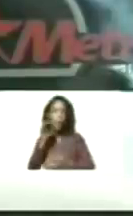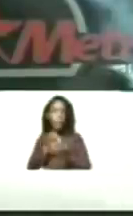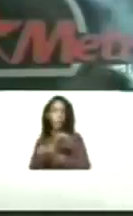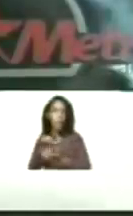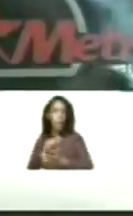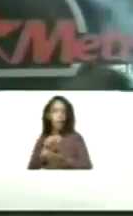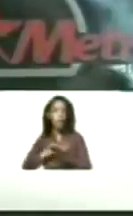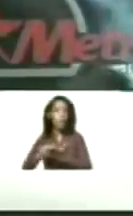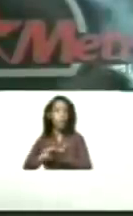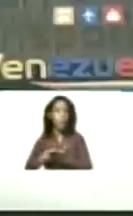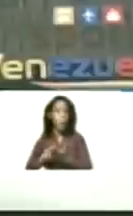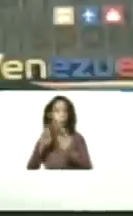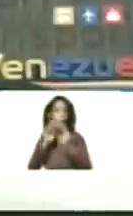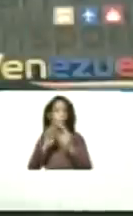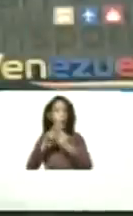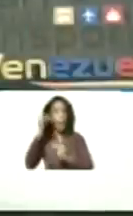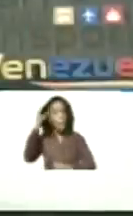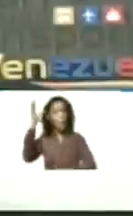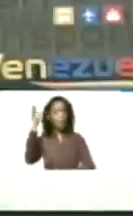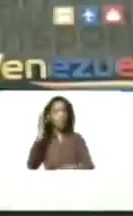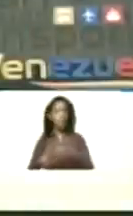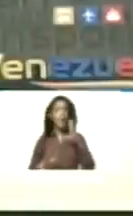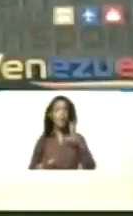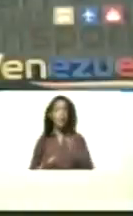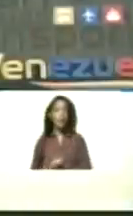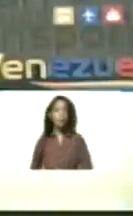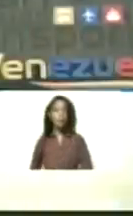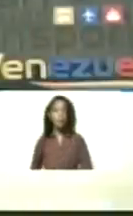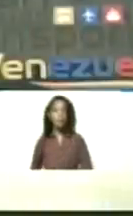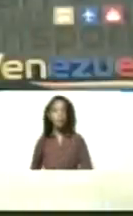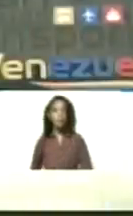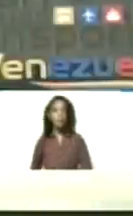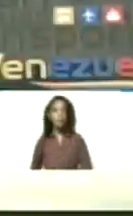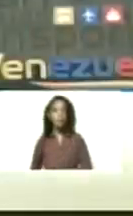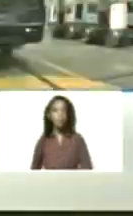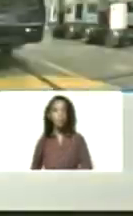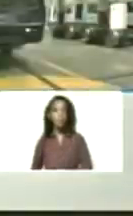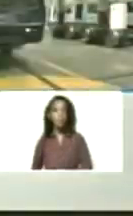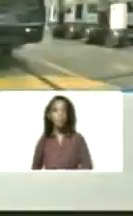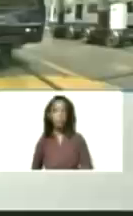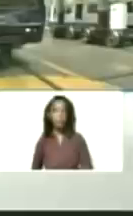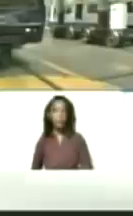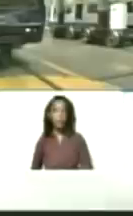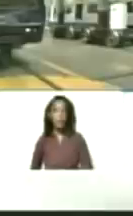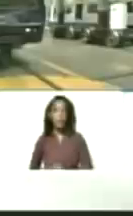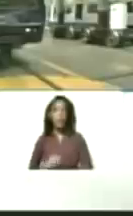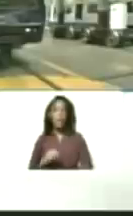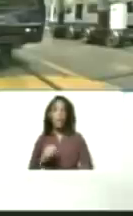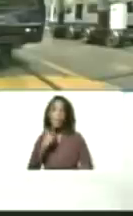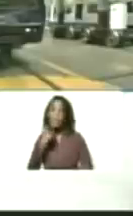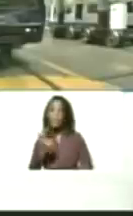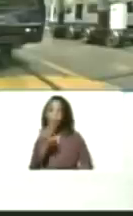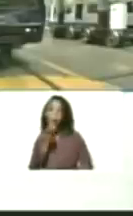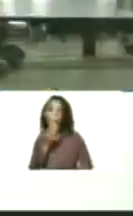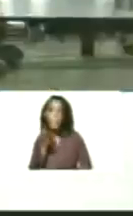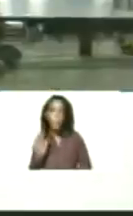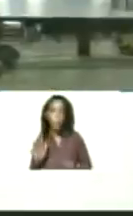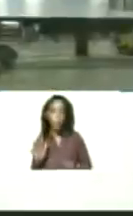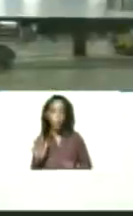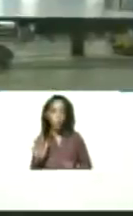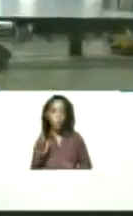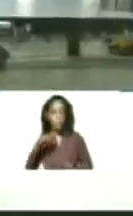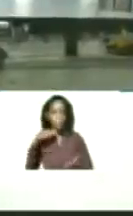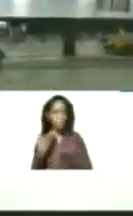resolverlos con conocimiento. Afortunadamente, si decimos con